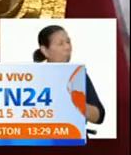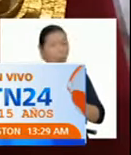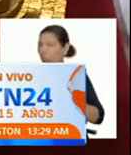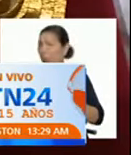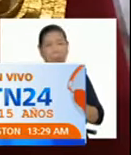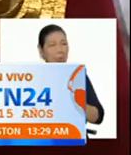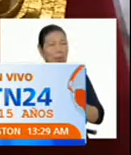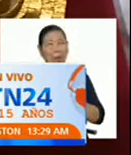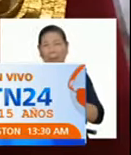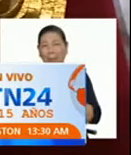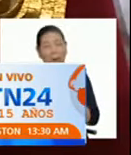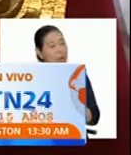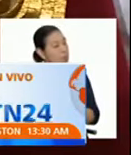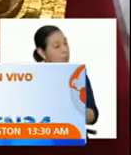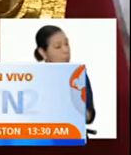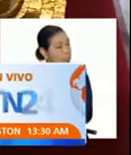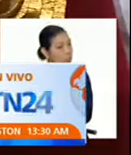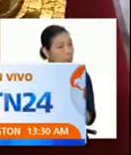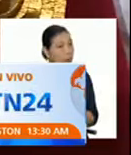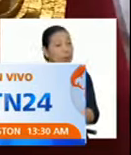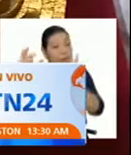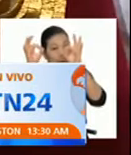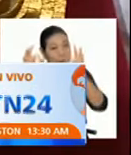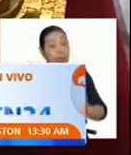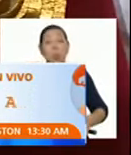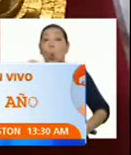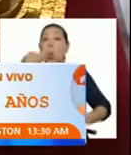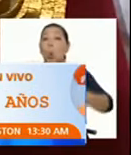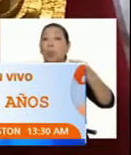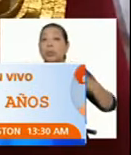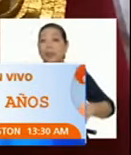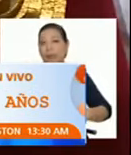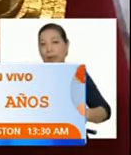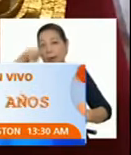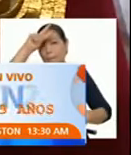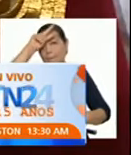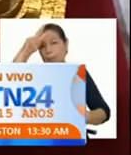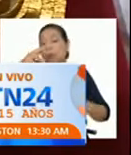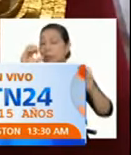con asuntos menores. Creemos en la justicia del país.